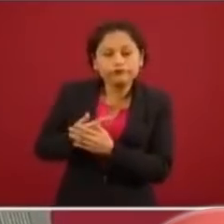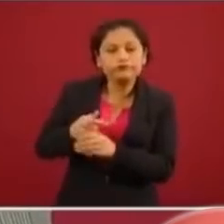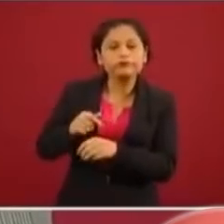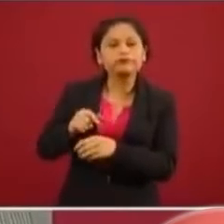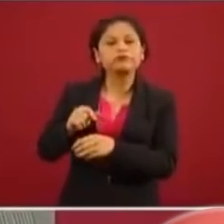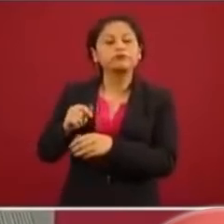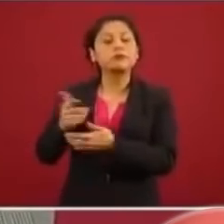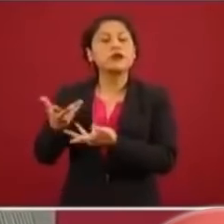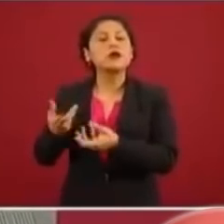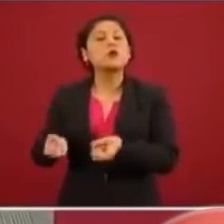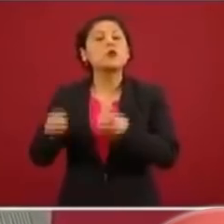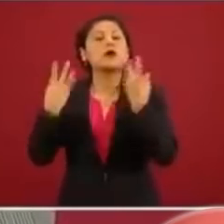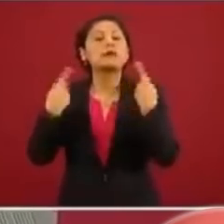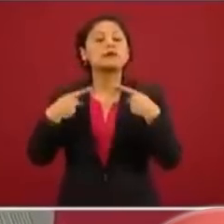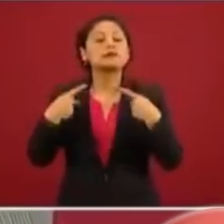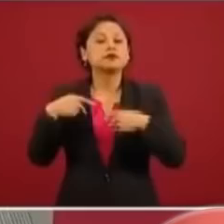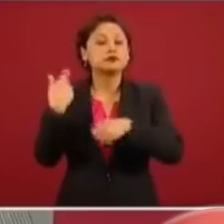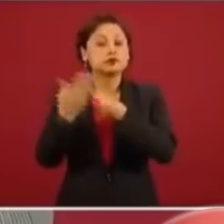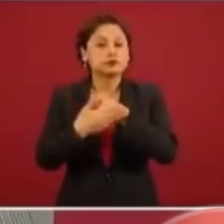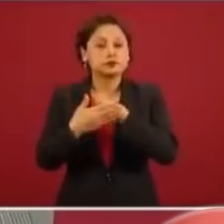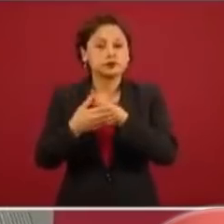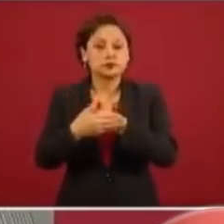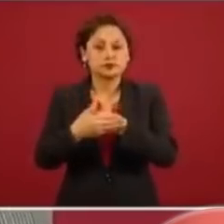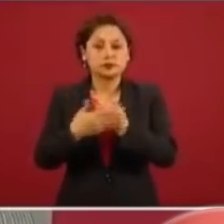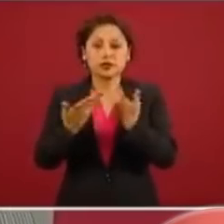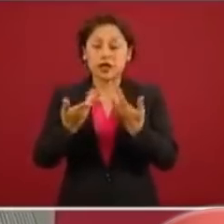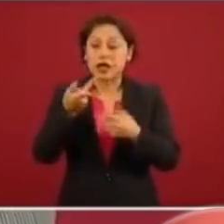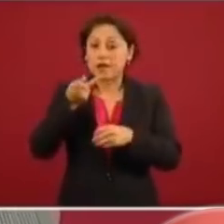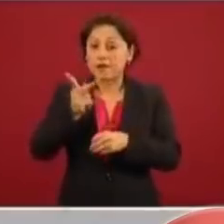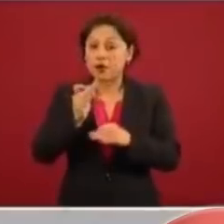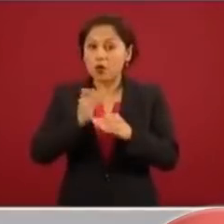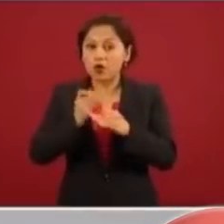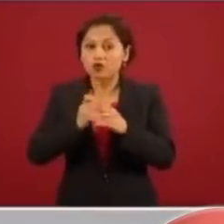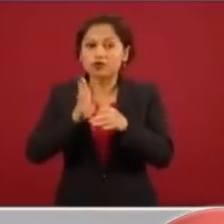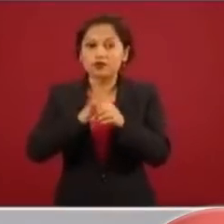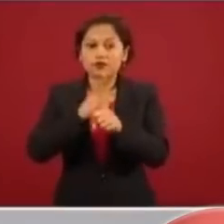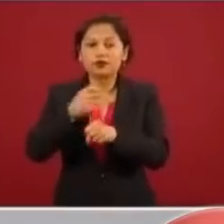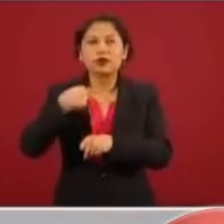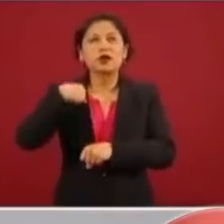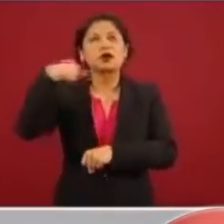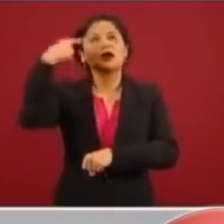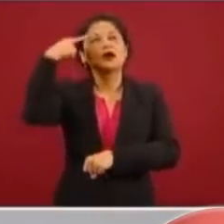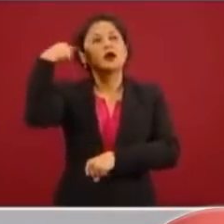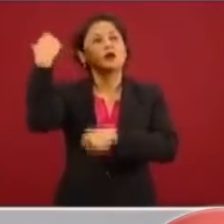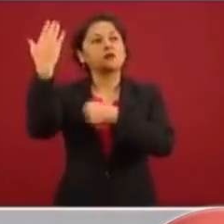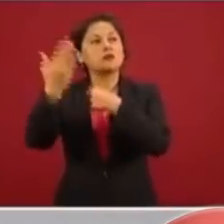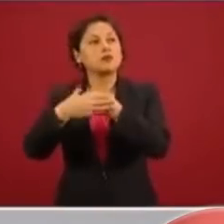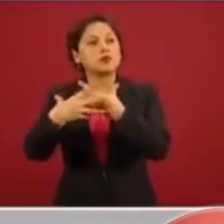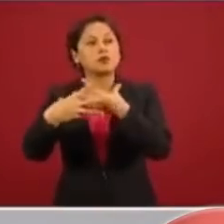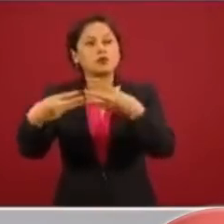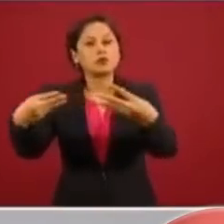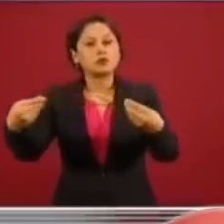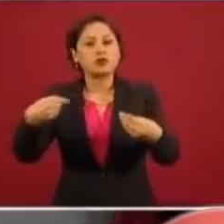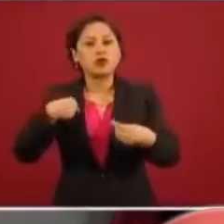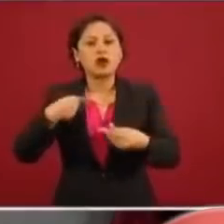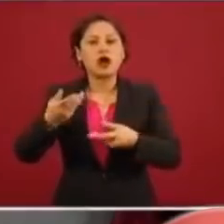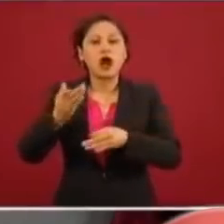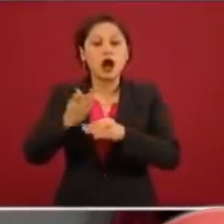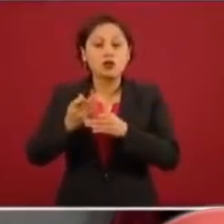que estamos atentos a ellos. Si no estuviéramos atentos, no estarían generándose algunas de estas preguntas.